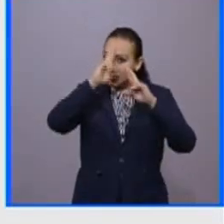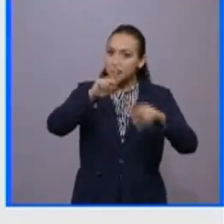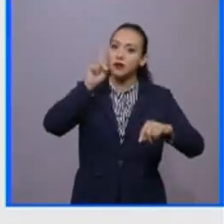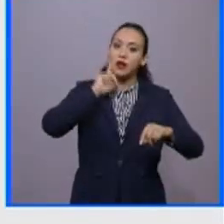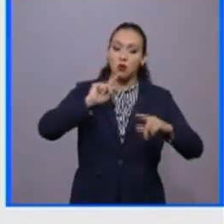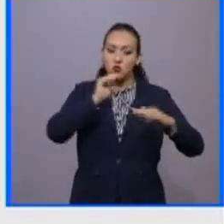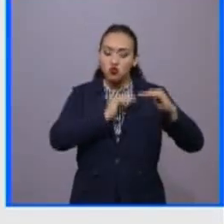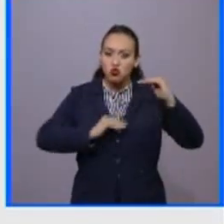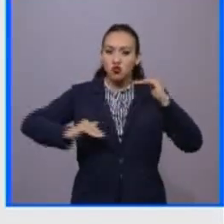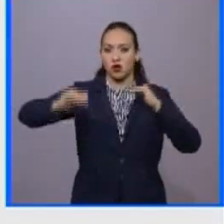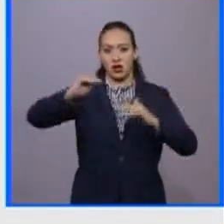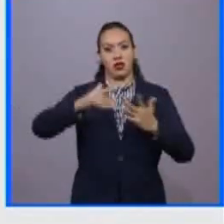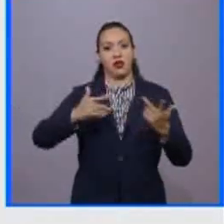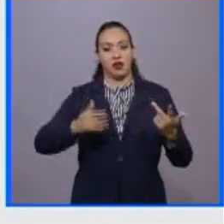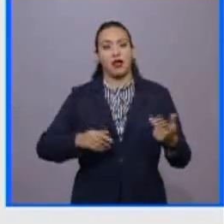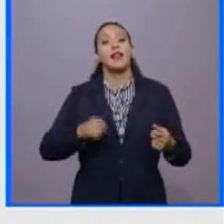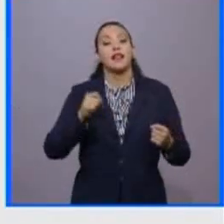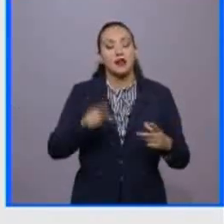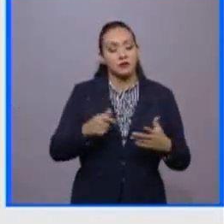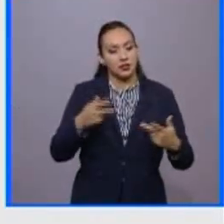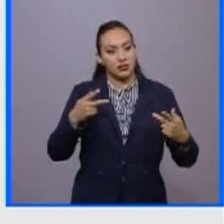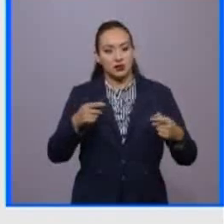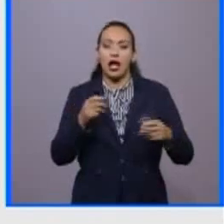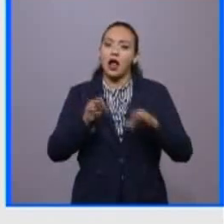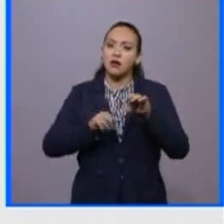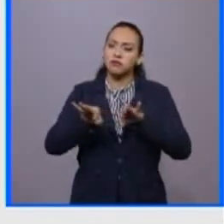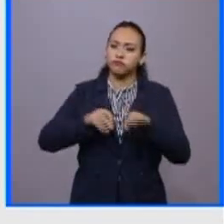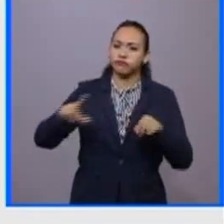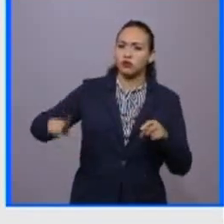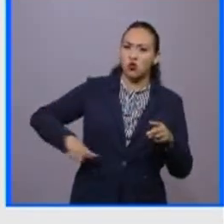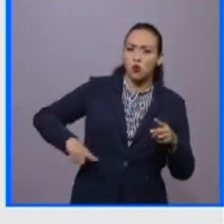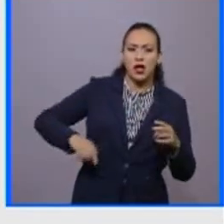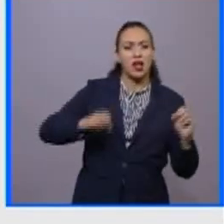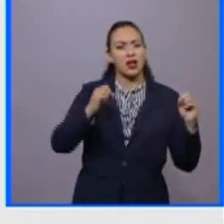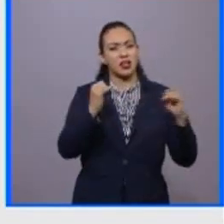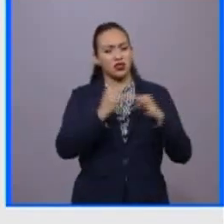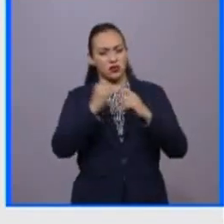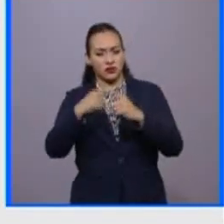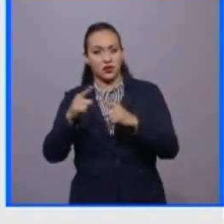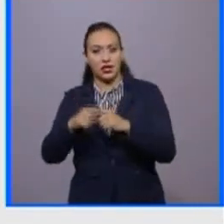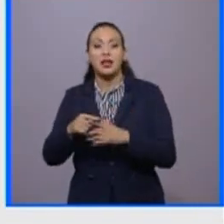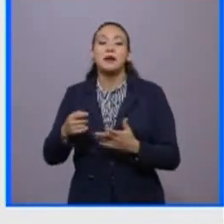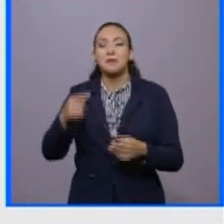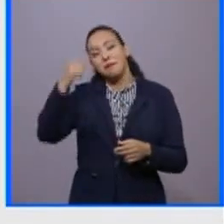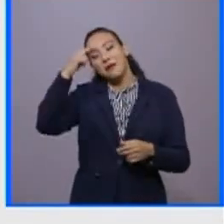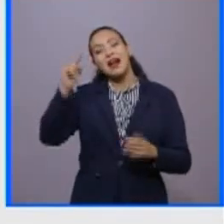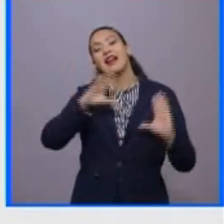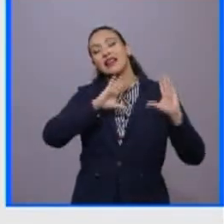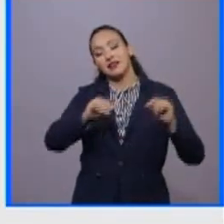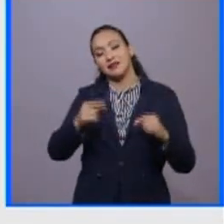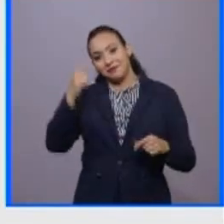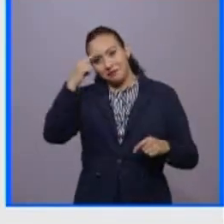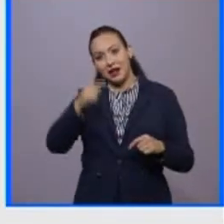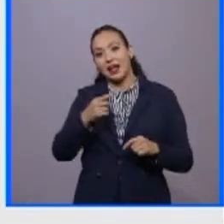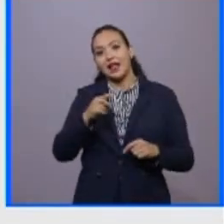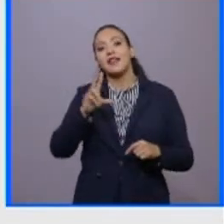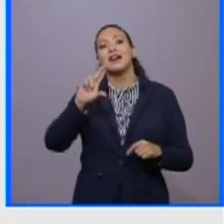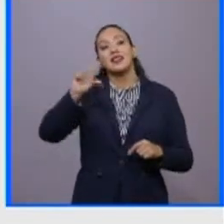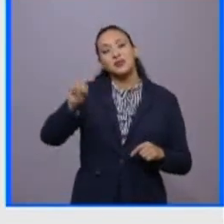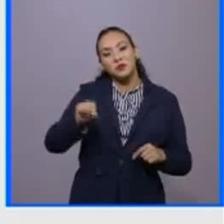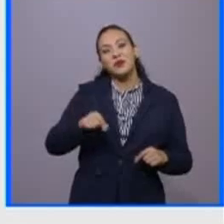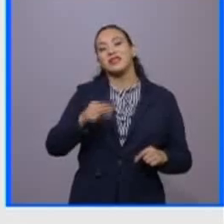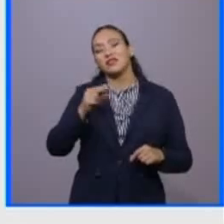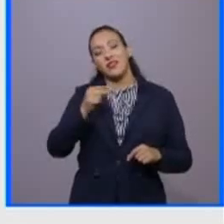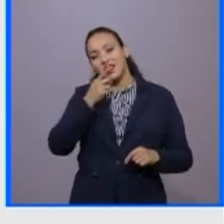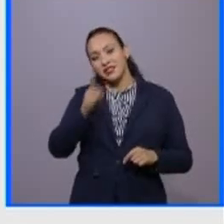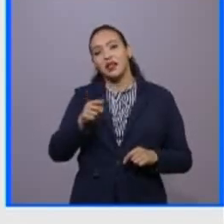las gubernaturas, a las estructuras gubernamentales, y que mañana no tengamos ninguna queja de que las mujeres